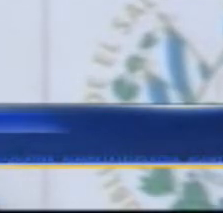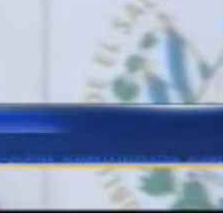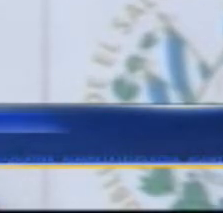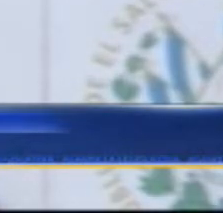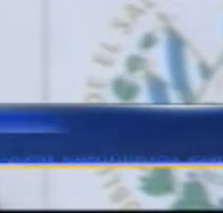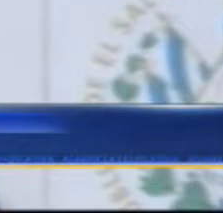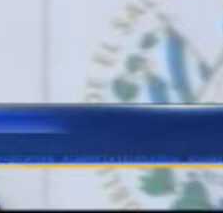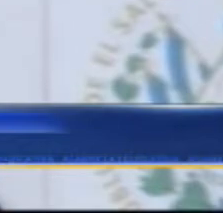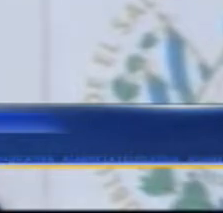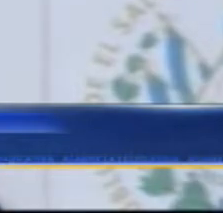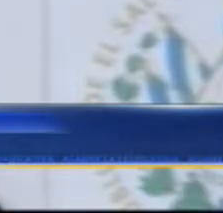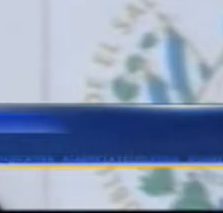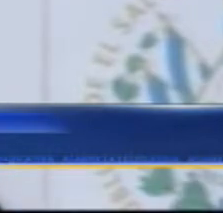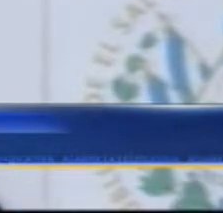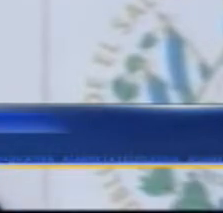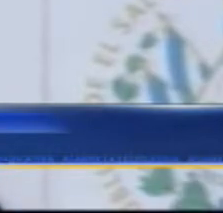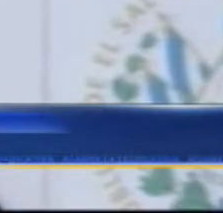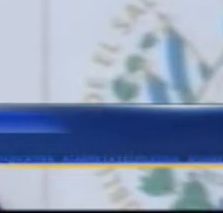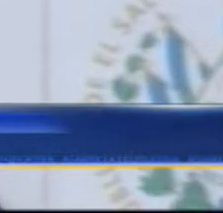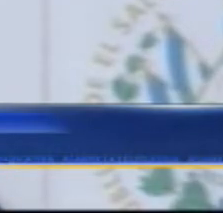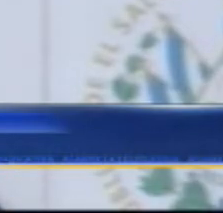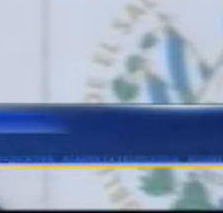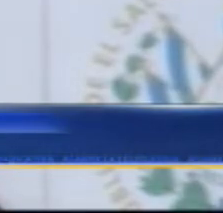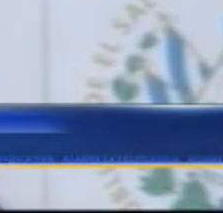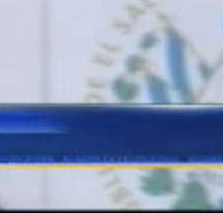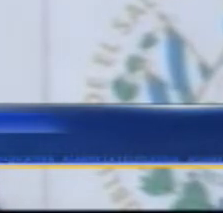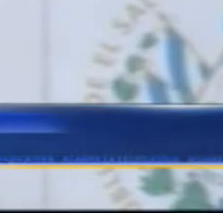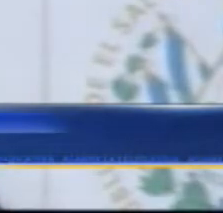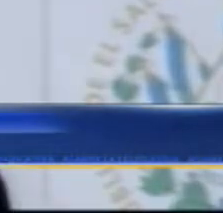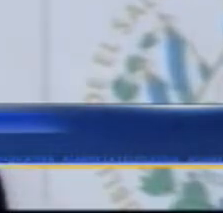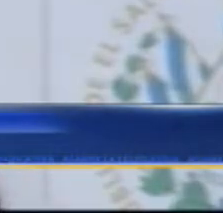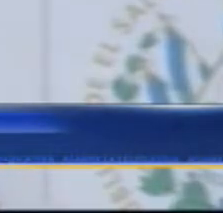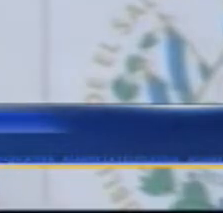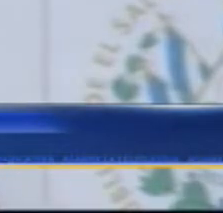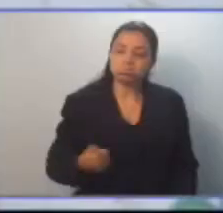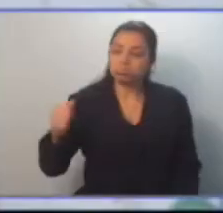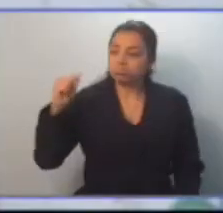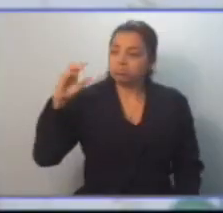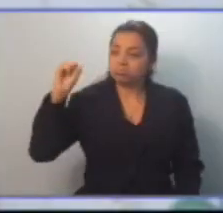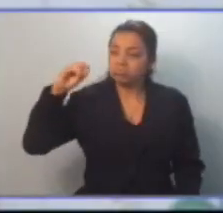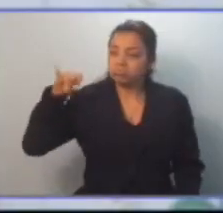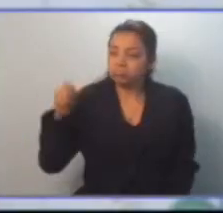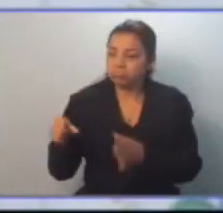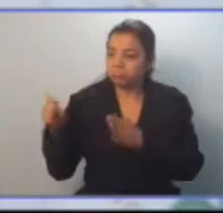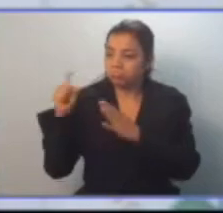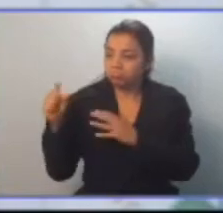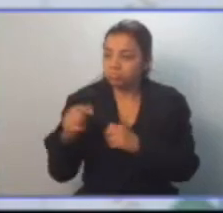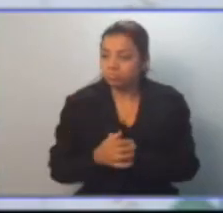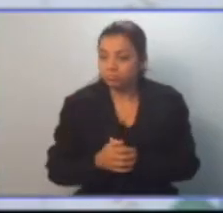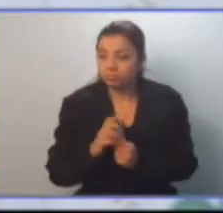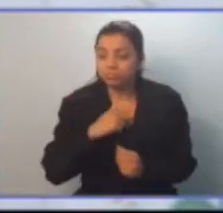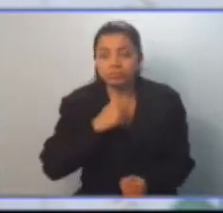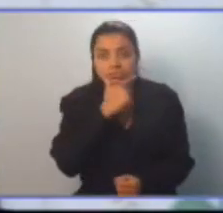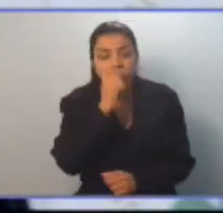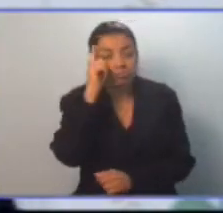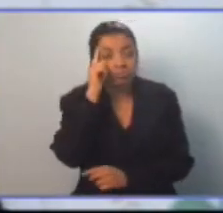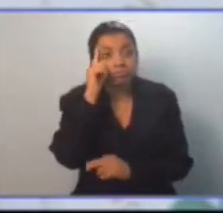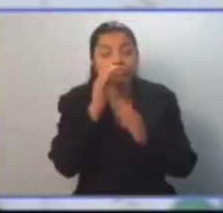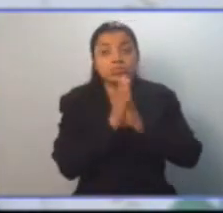Justicia. ¿Cuál es su apreciación general sobre el órgano judicial? La apreciación